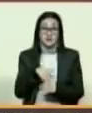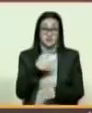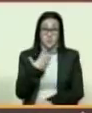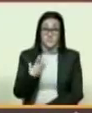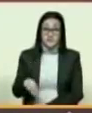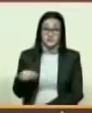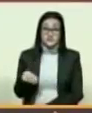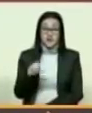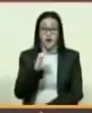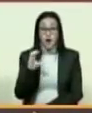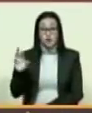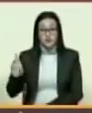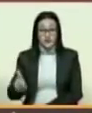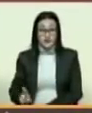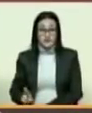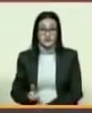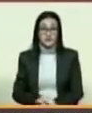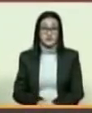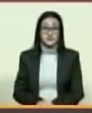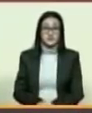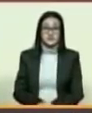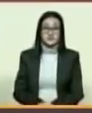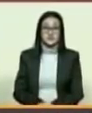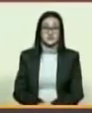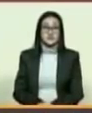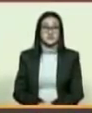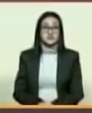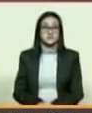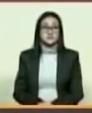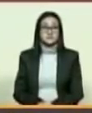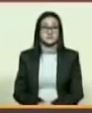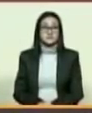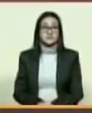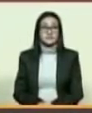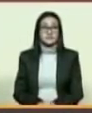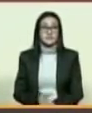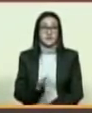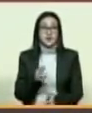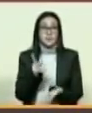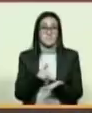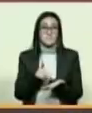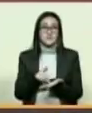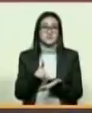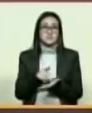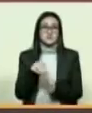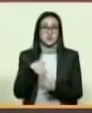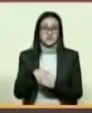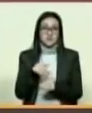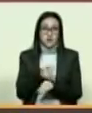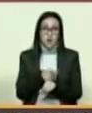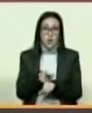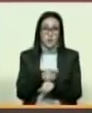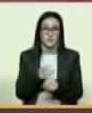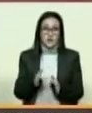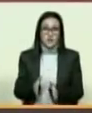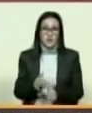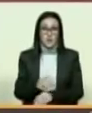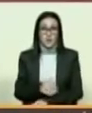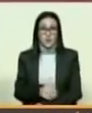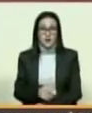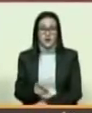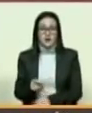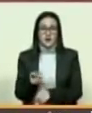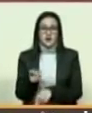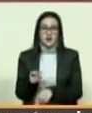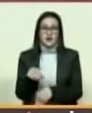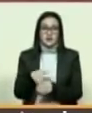presidencial en Costa Rica. Ese son el tipo de participaciones que tenemos nosotros en elecciones de gobernadores, en elecciones de Asamblea